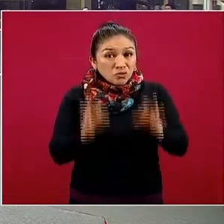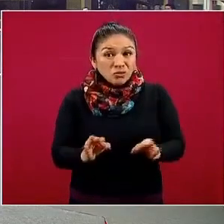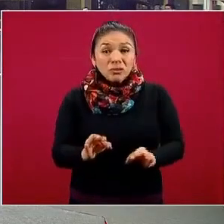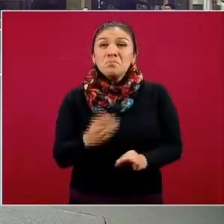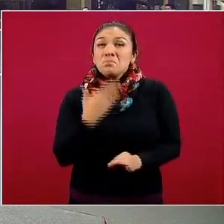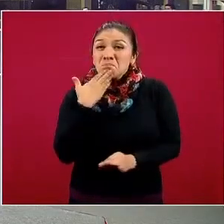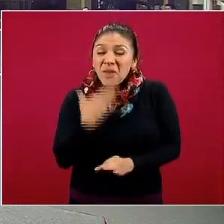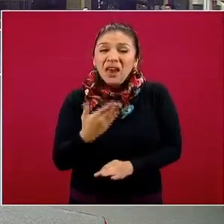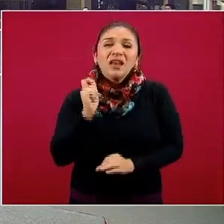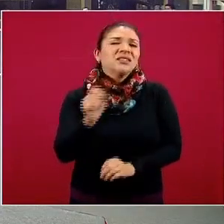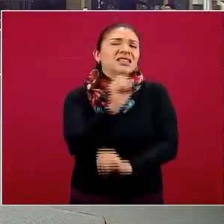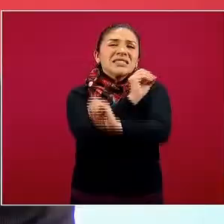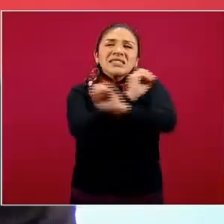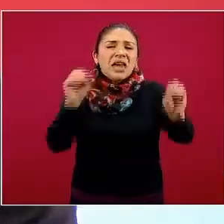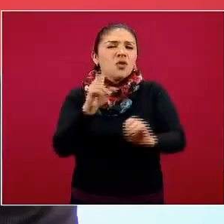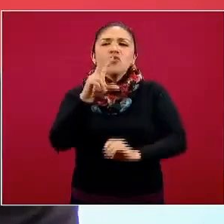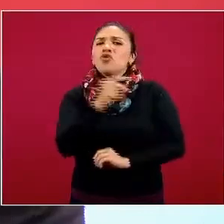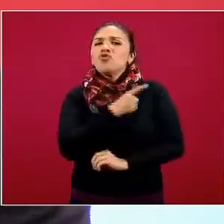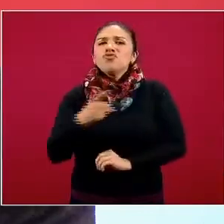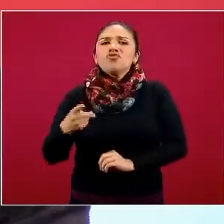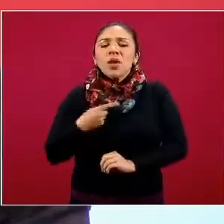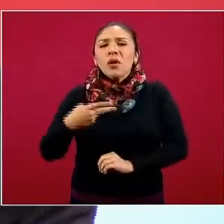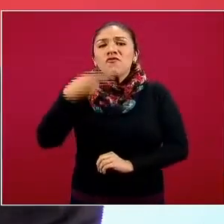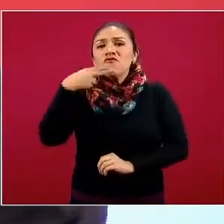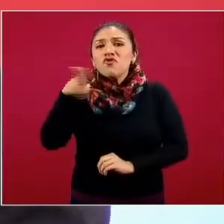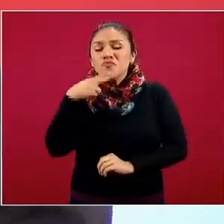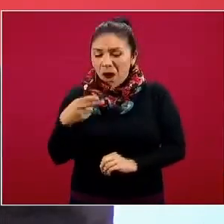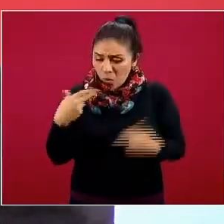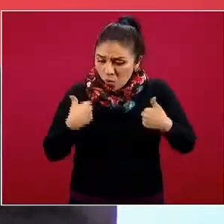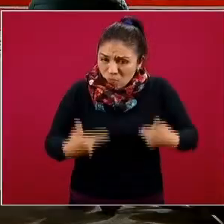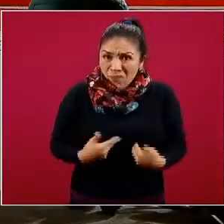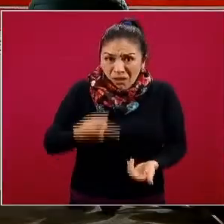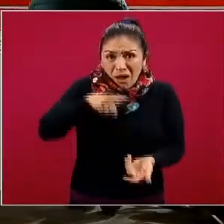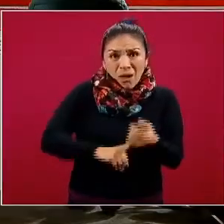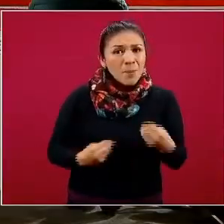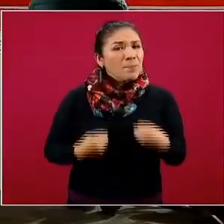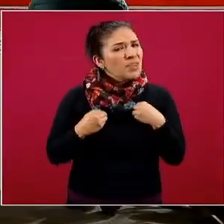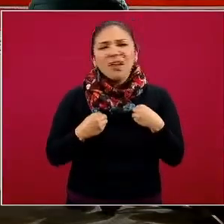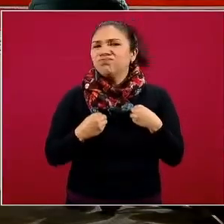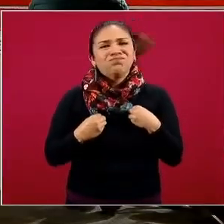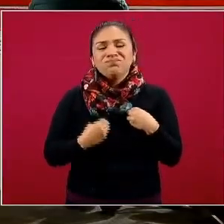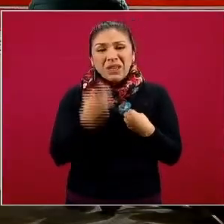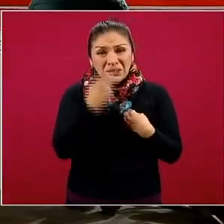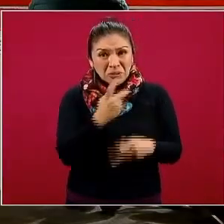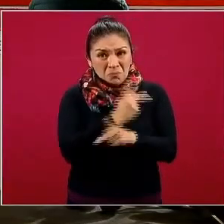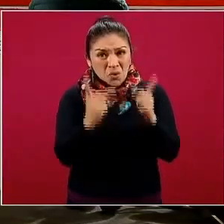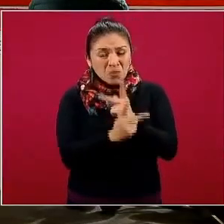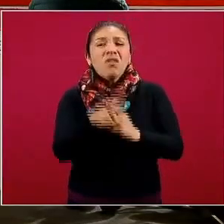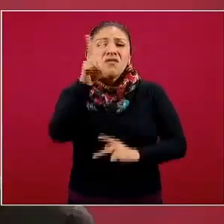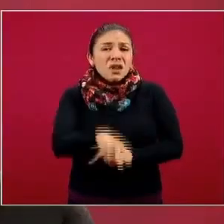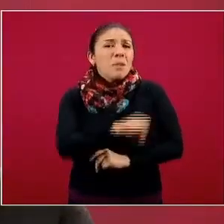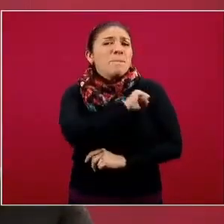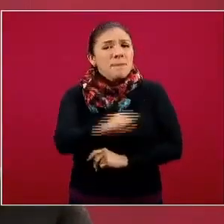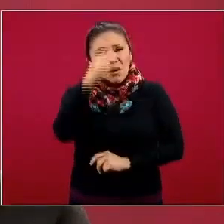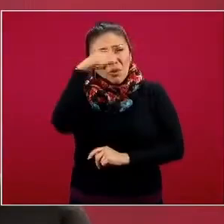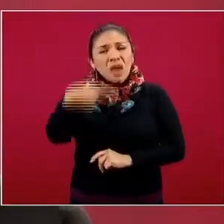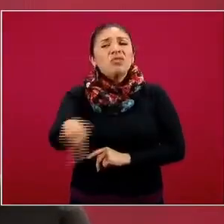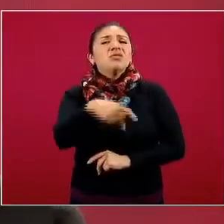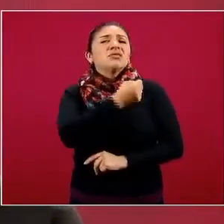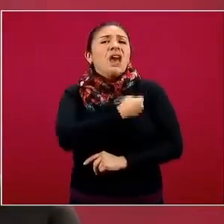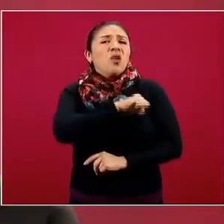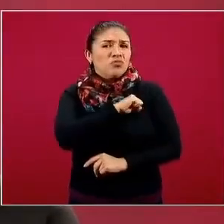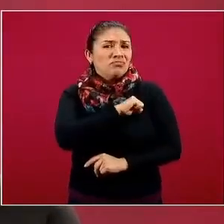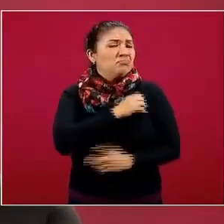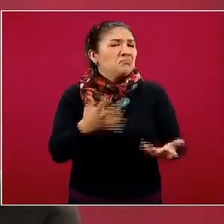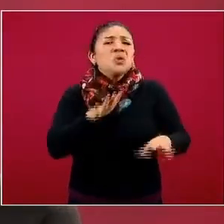cero. No debe haber tabaco en la vida de los seres humanos. Es un producto invariablemente nocivo para la salud en cualquiera de